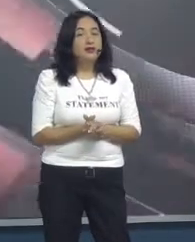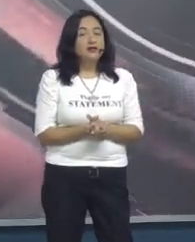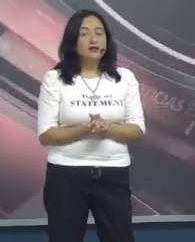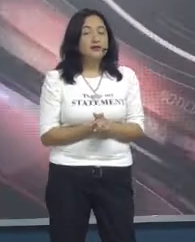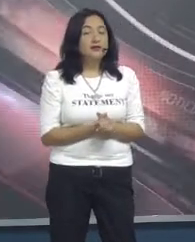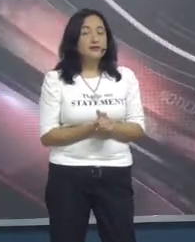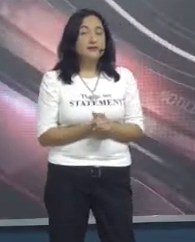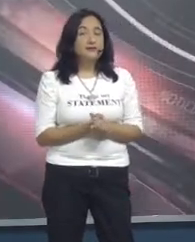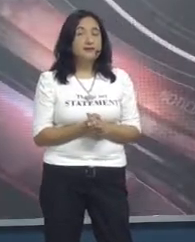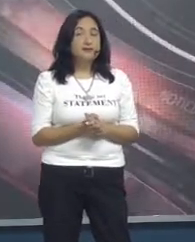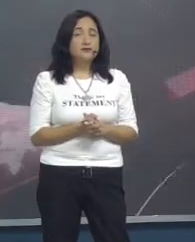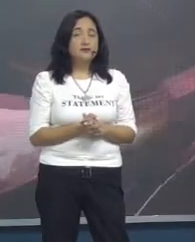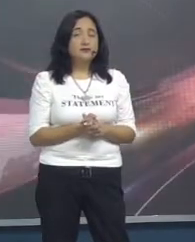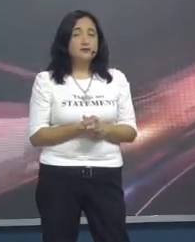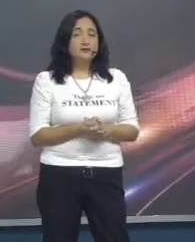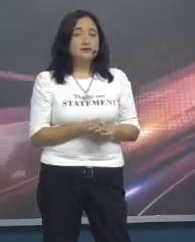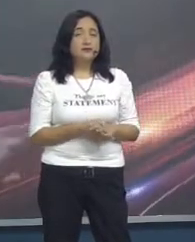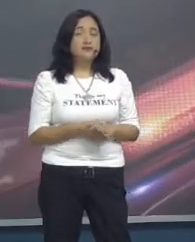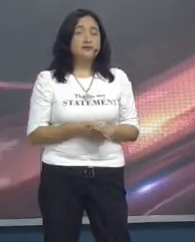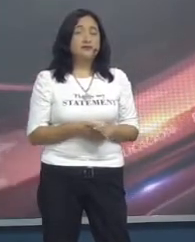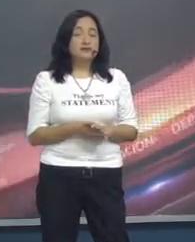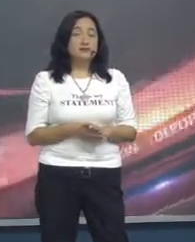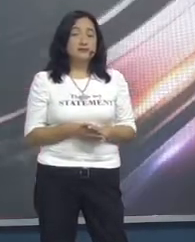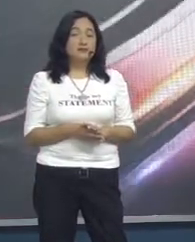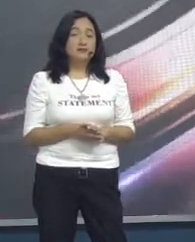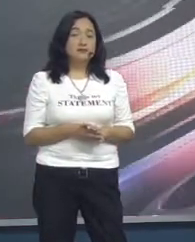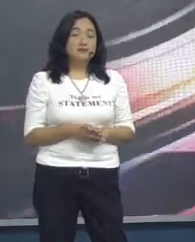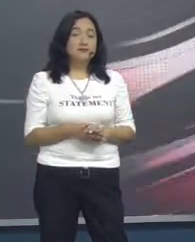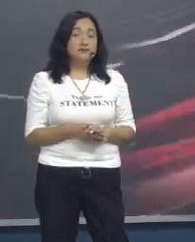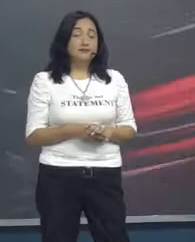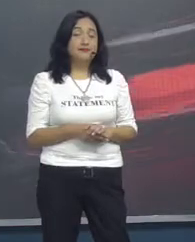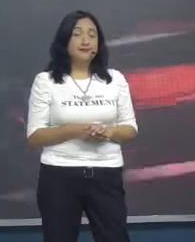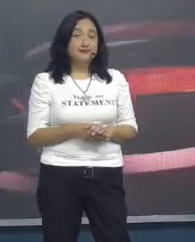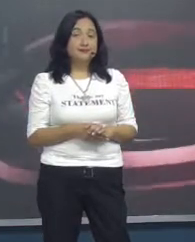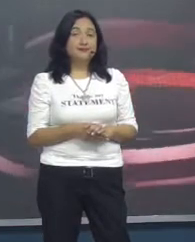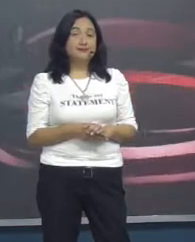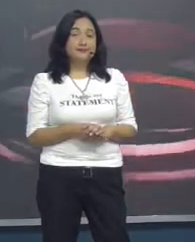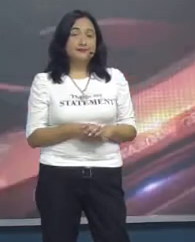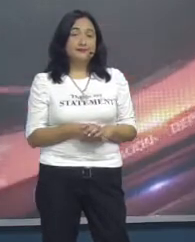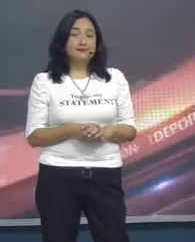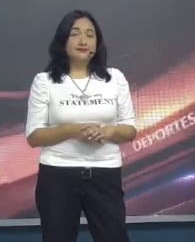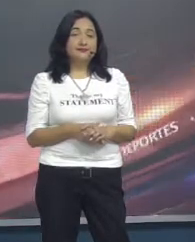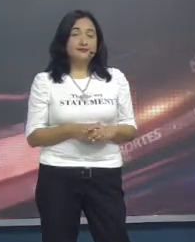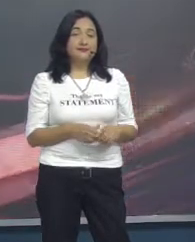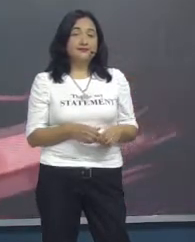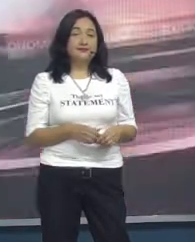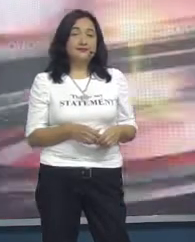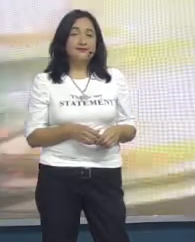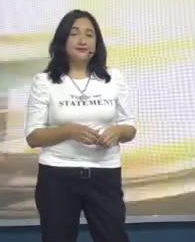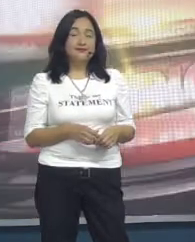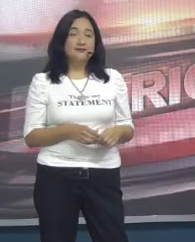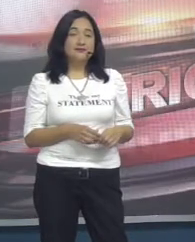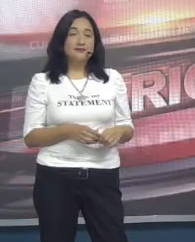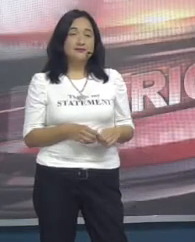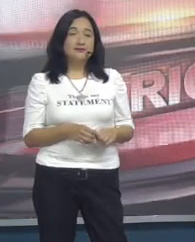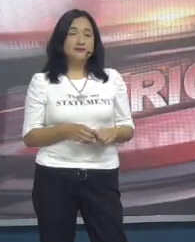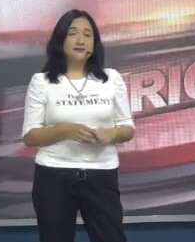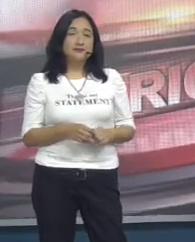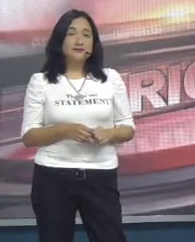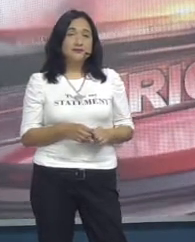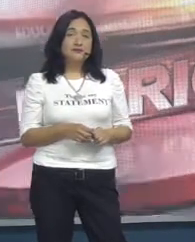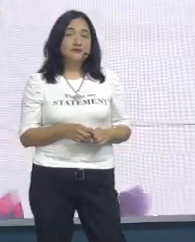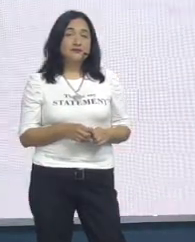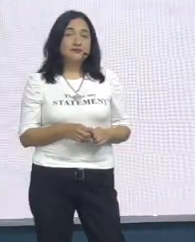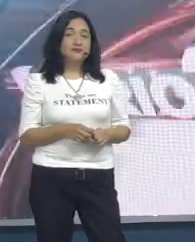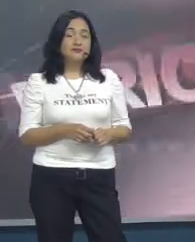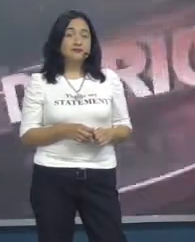proyecto? Sí, eso está pendiente todavía. La idea era haberlo hecho ahora a mediados de